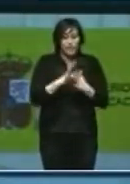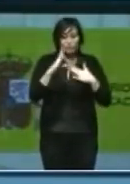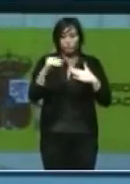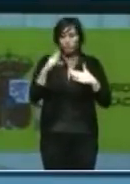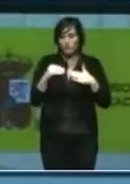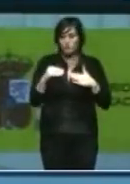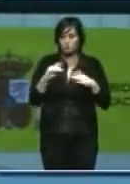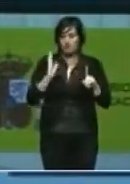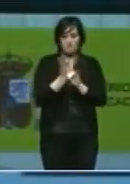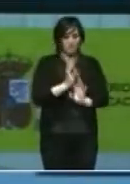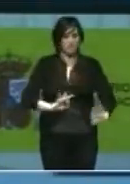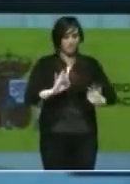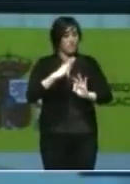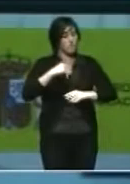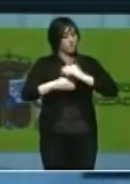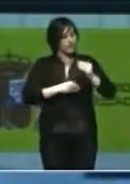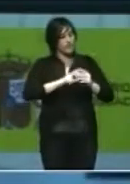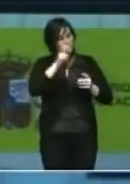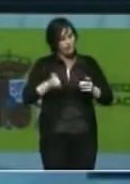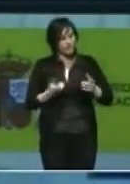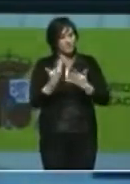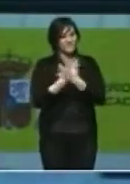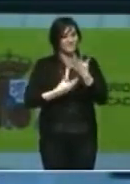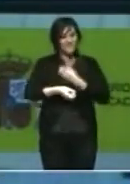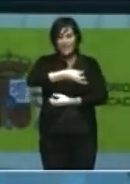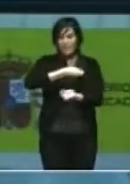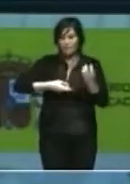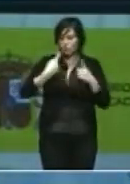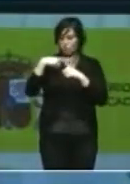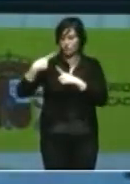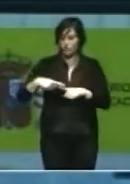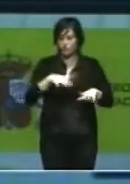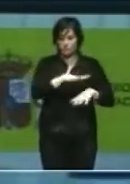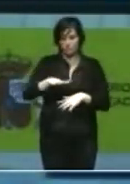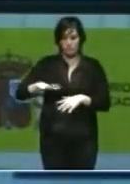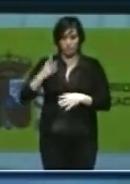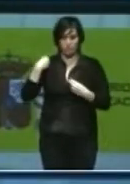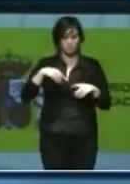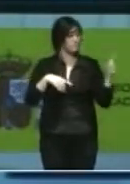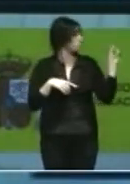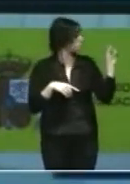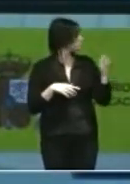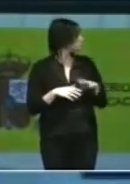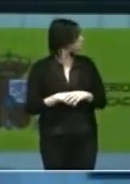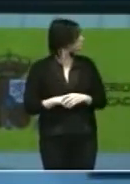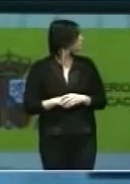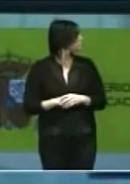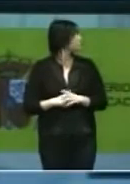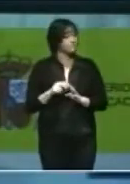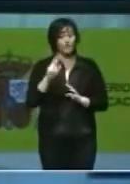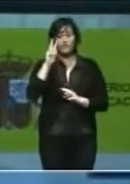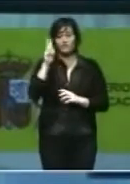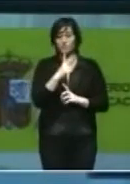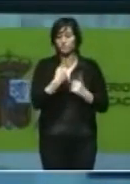usuarios, permite establecer una serie de intercambios en los diferentes espacios del mismo. Aquí vemos estas, digamos,